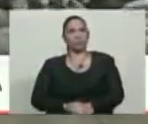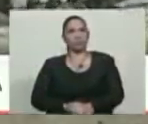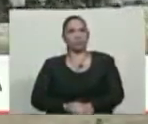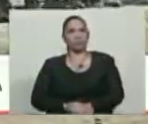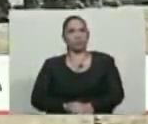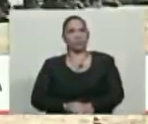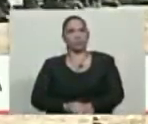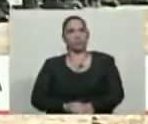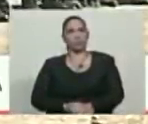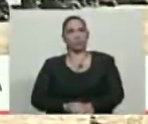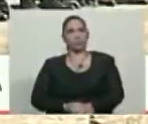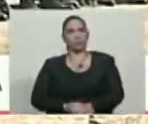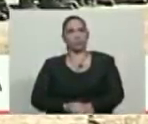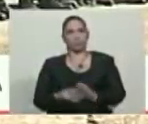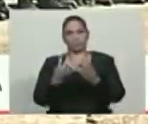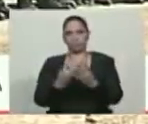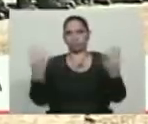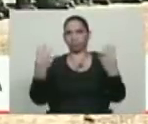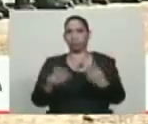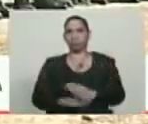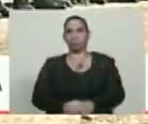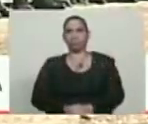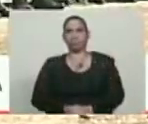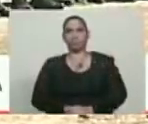Llame a discreción, señor oficial.